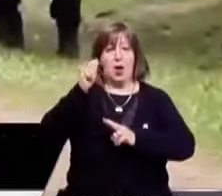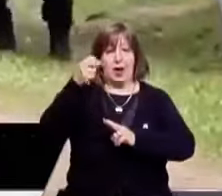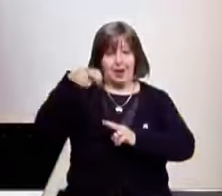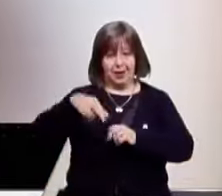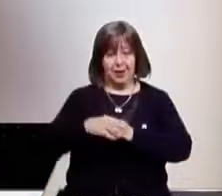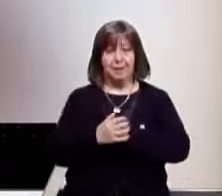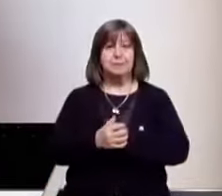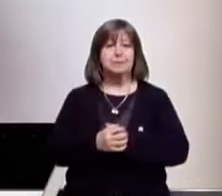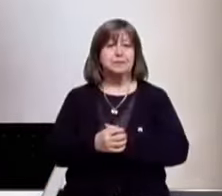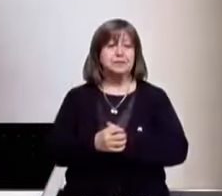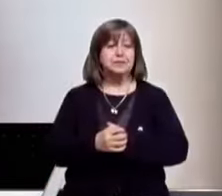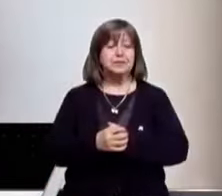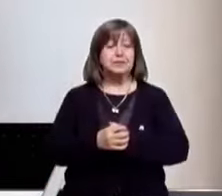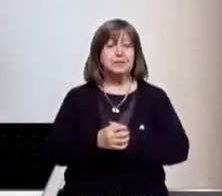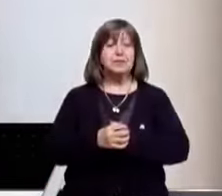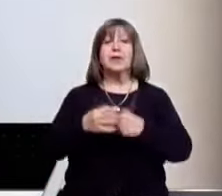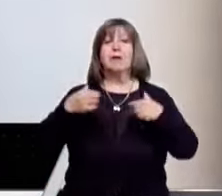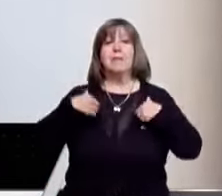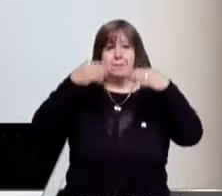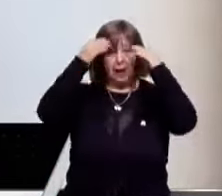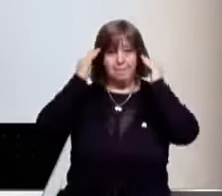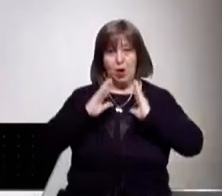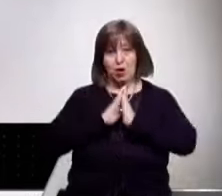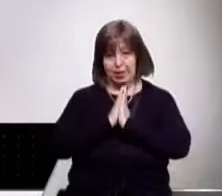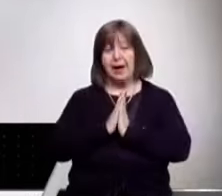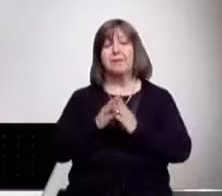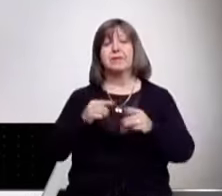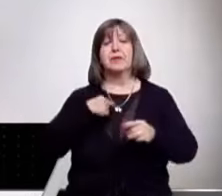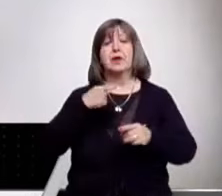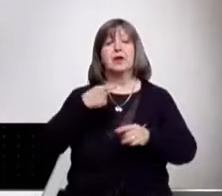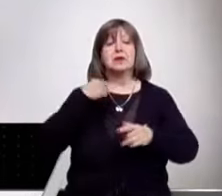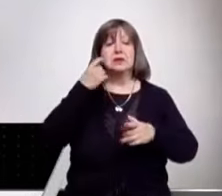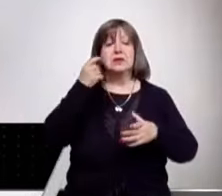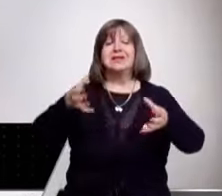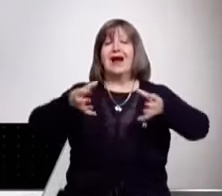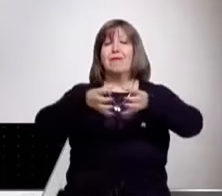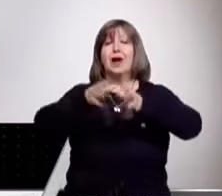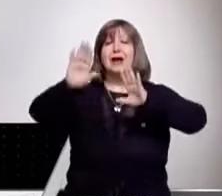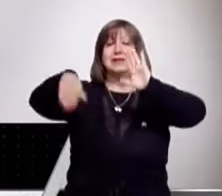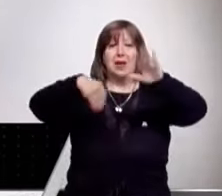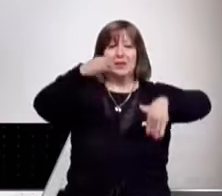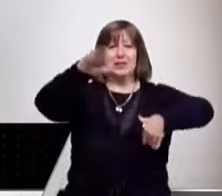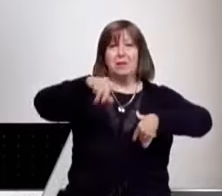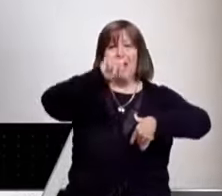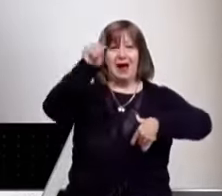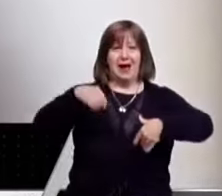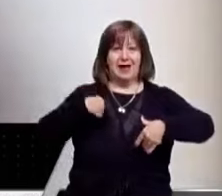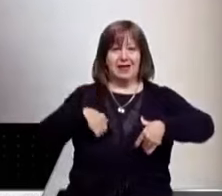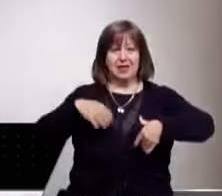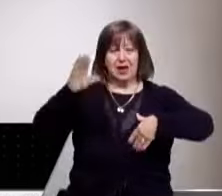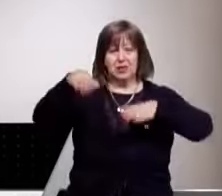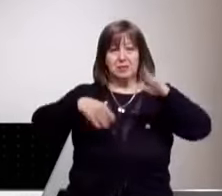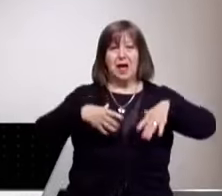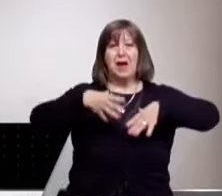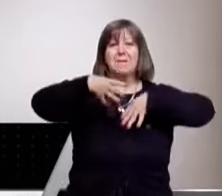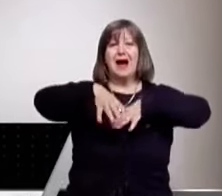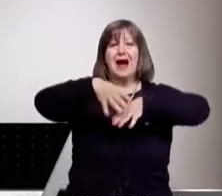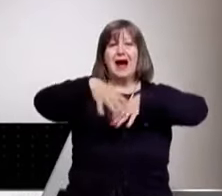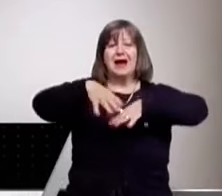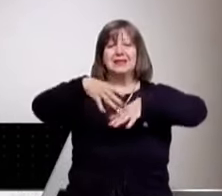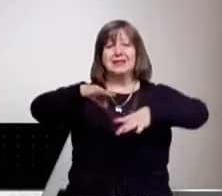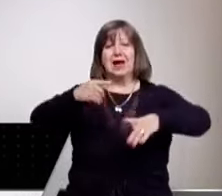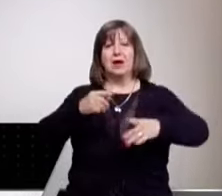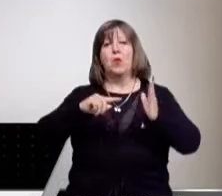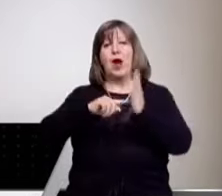La red de infancia robada convoca a todos los argentinos a la marcha